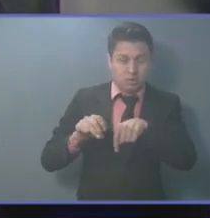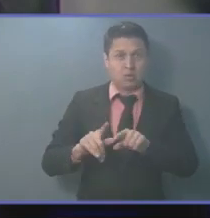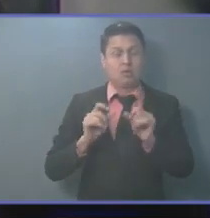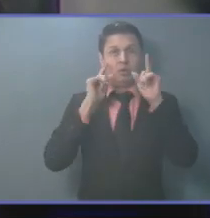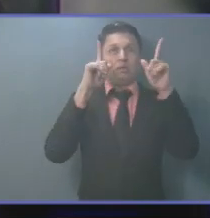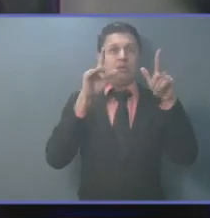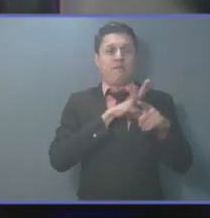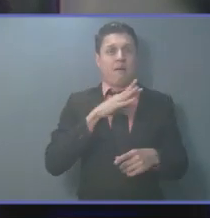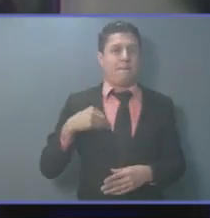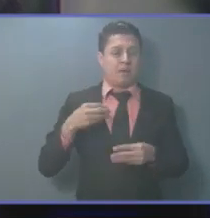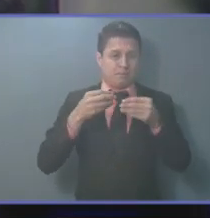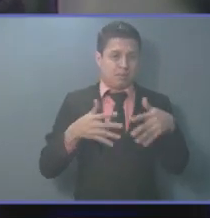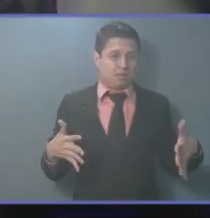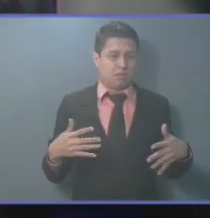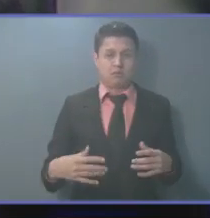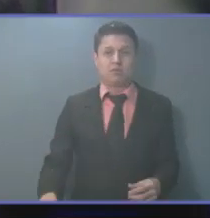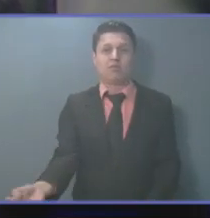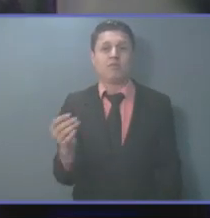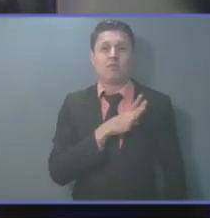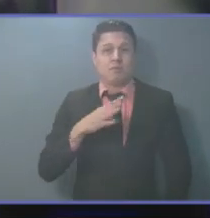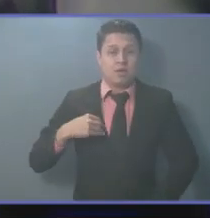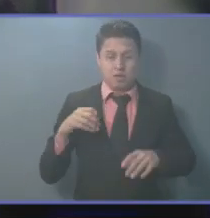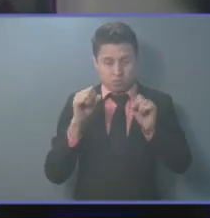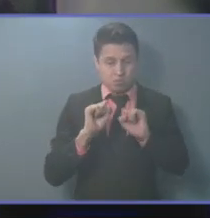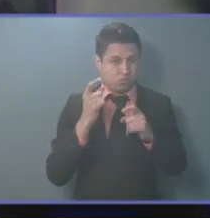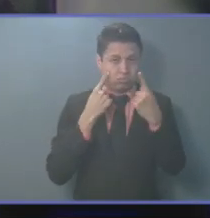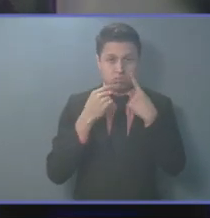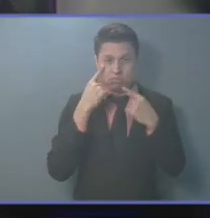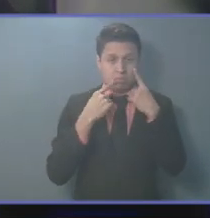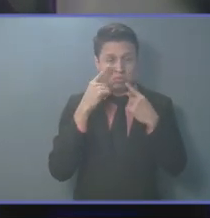de familias que no pudieron llorar